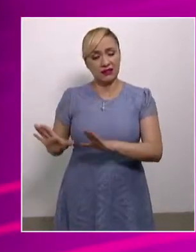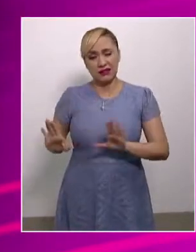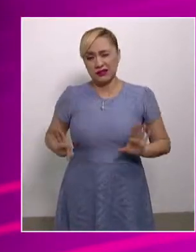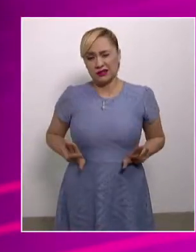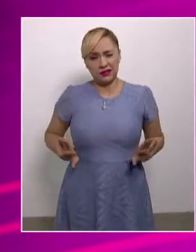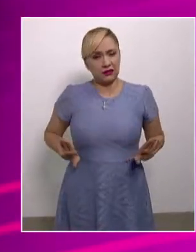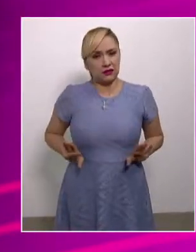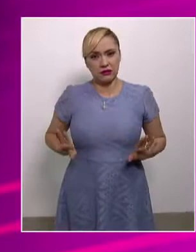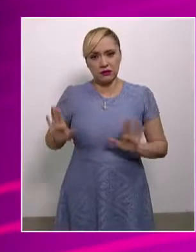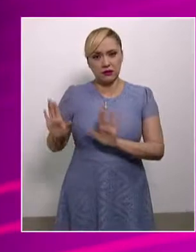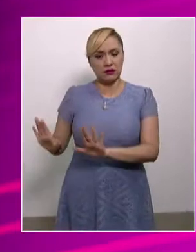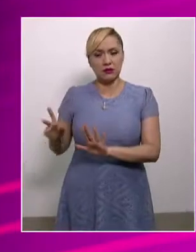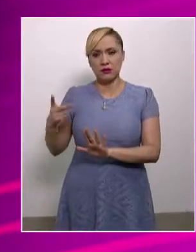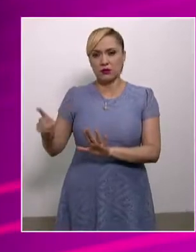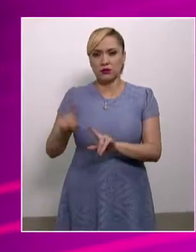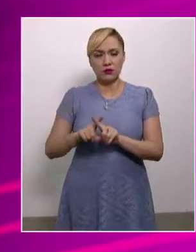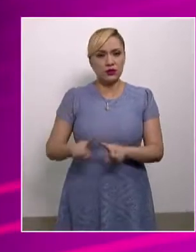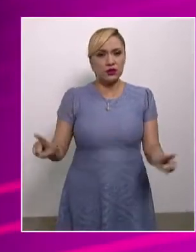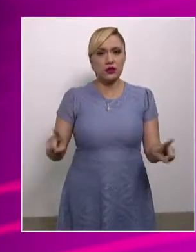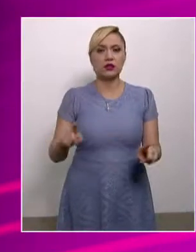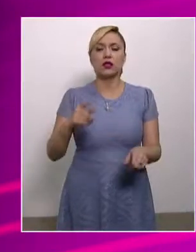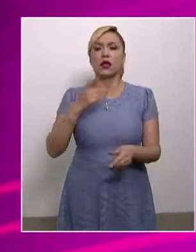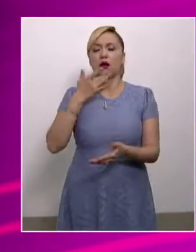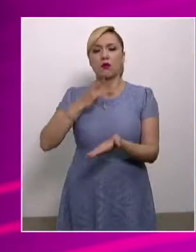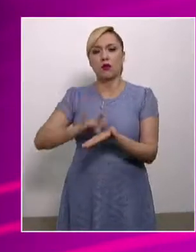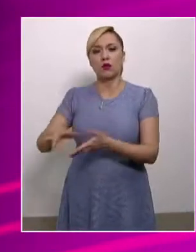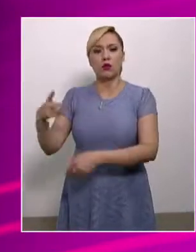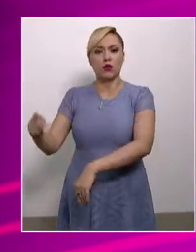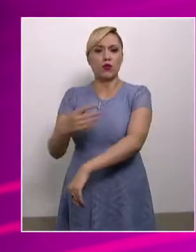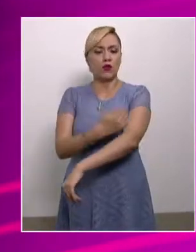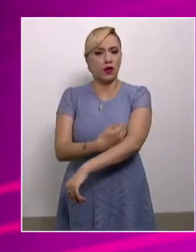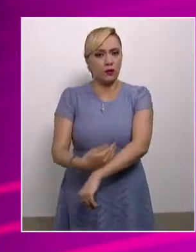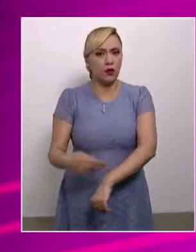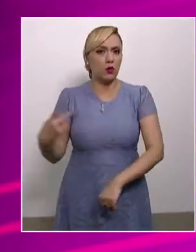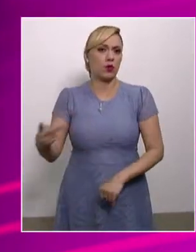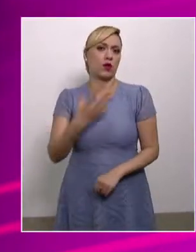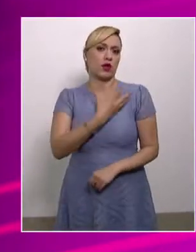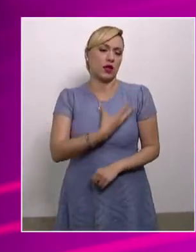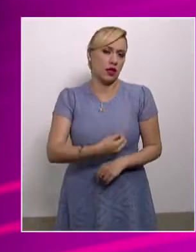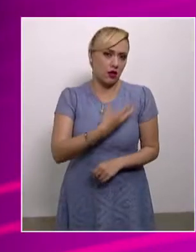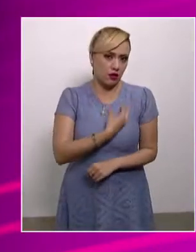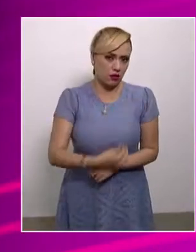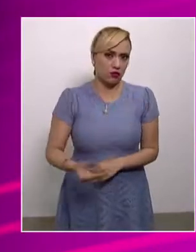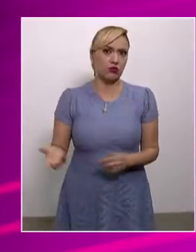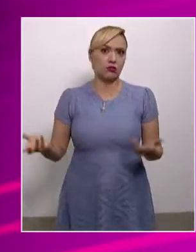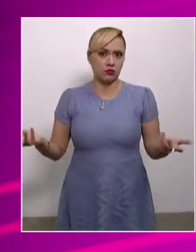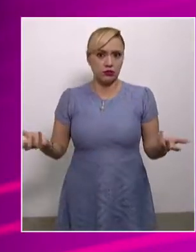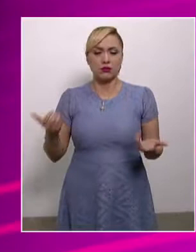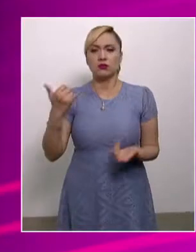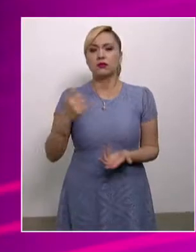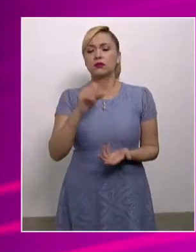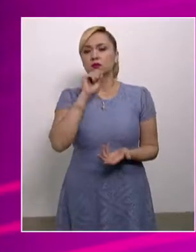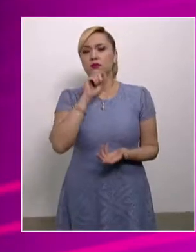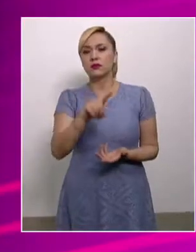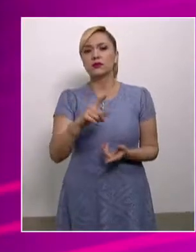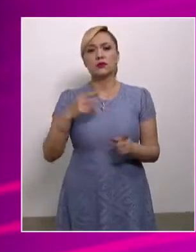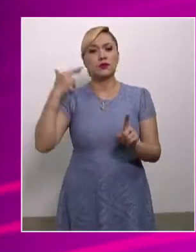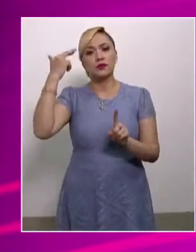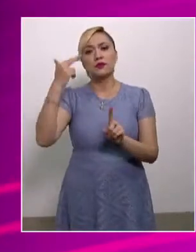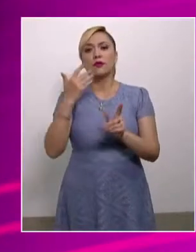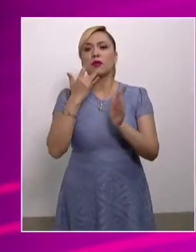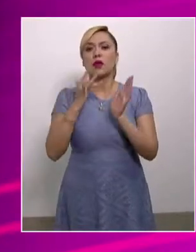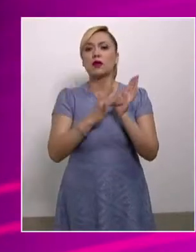las mujeres vinculadas a la migración, pero también a sus familias, es decir, a sus hijos y sus hijas. Y nuestra columna vertebral de